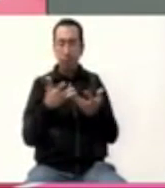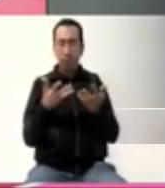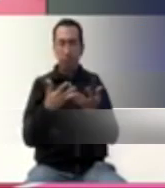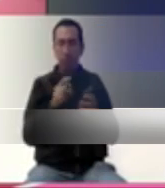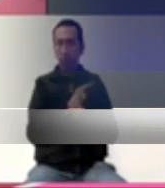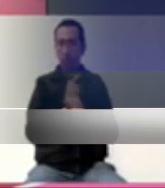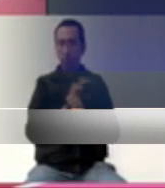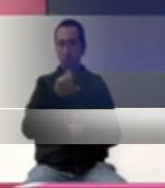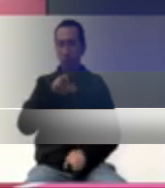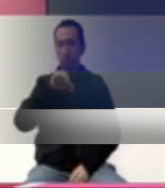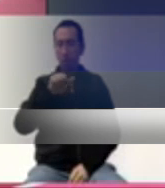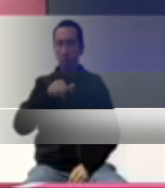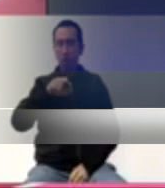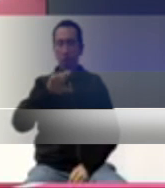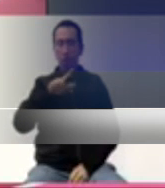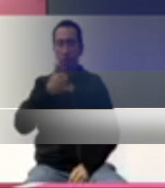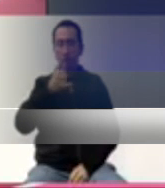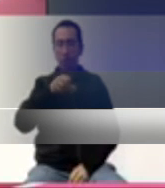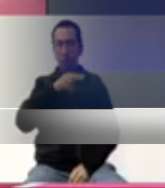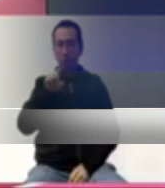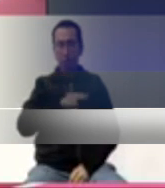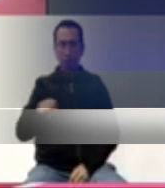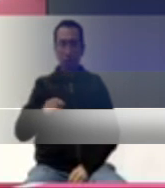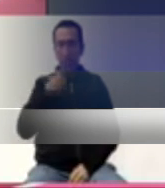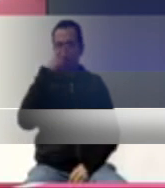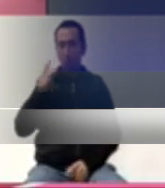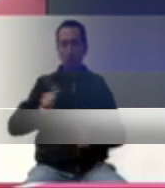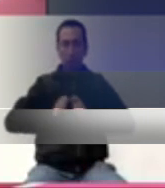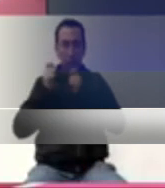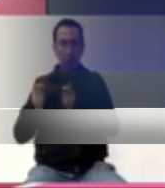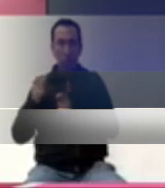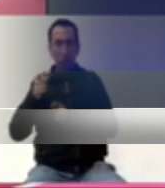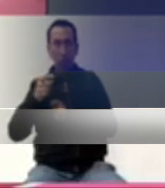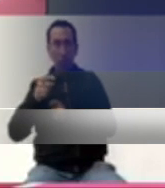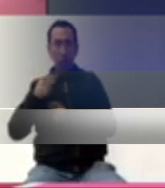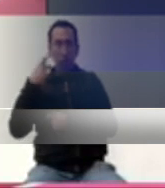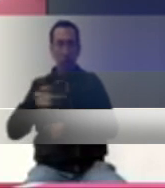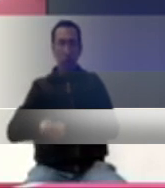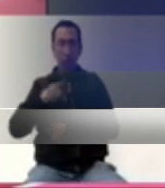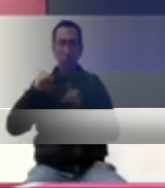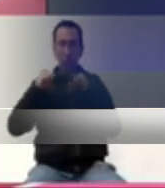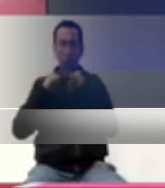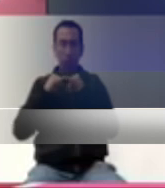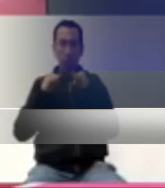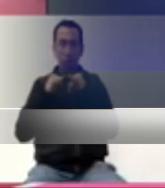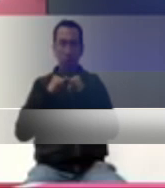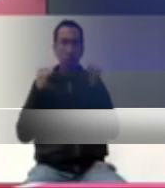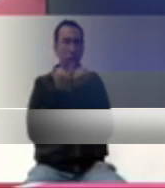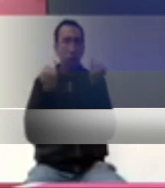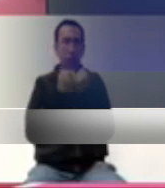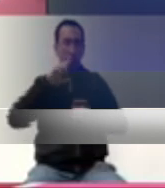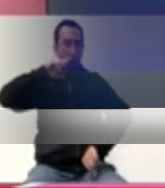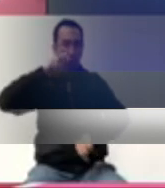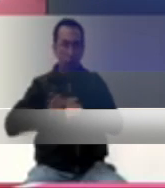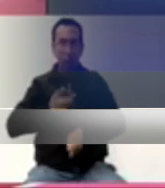del licenciado Carlos Manuel Torres Yáñez, titular de la Unidad Técnica Jurídica y de lo Contencioso Electoral de este instituto, como encargado